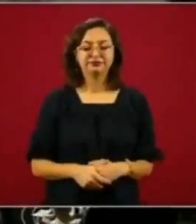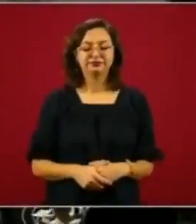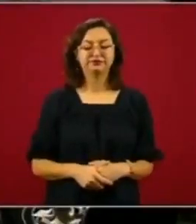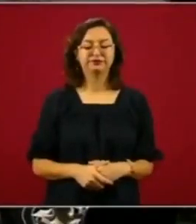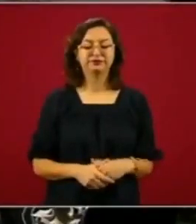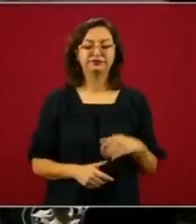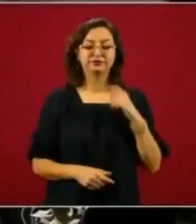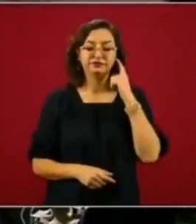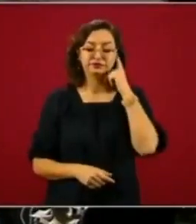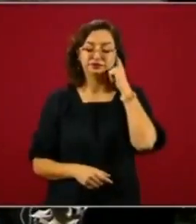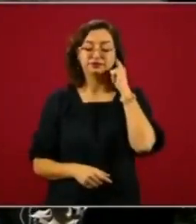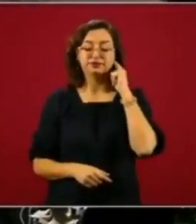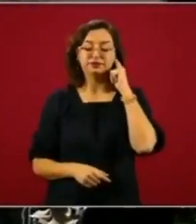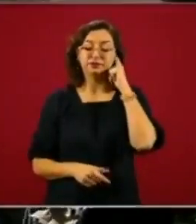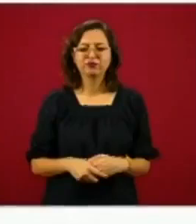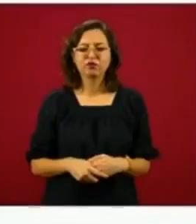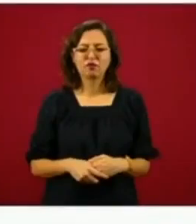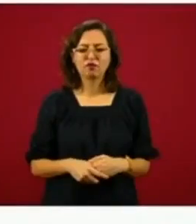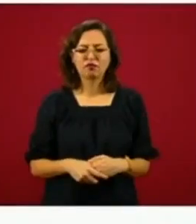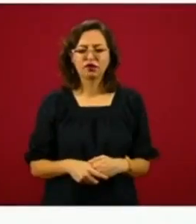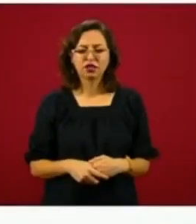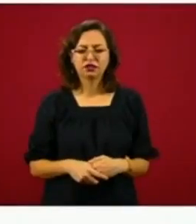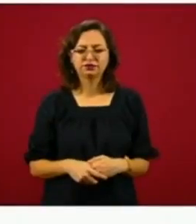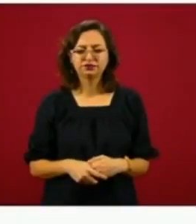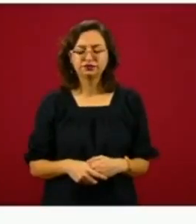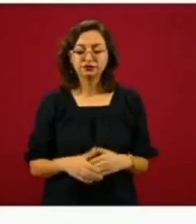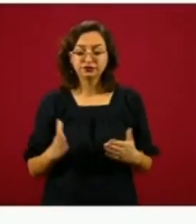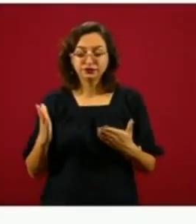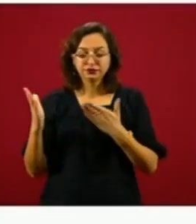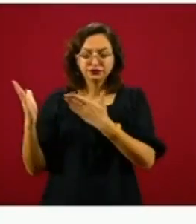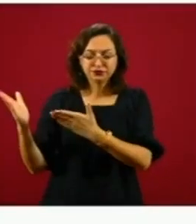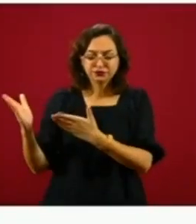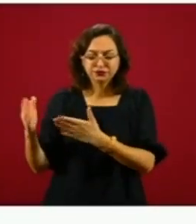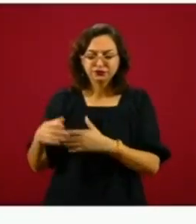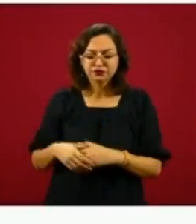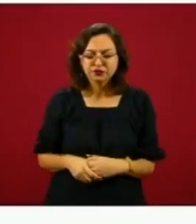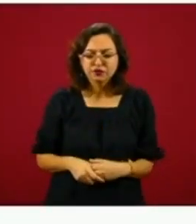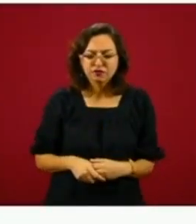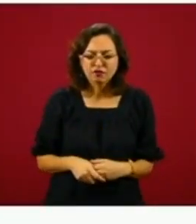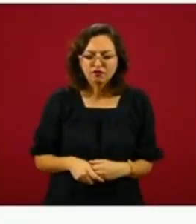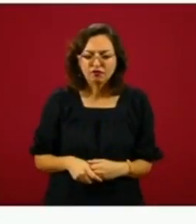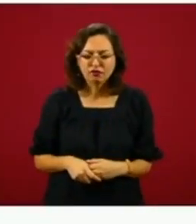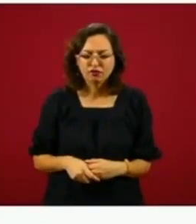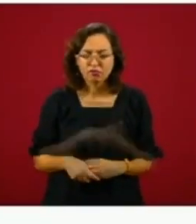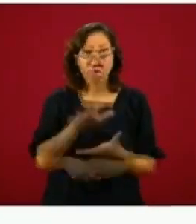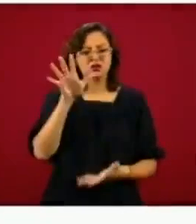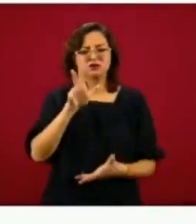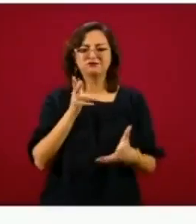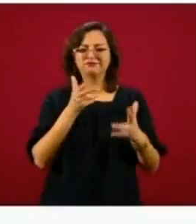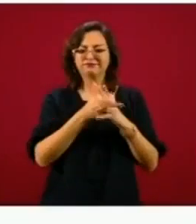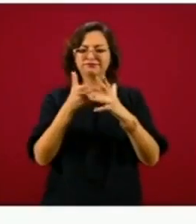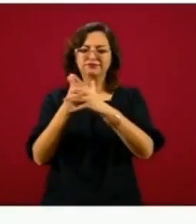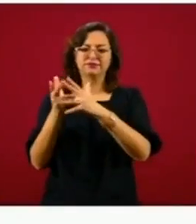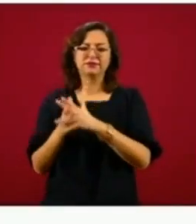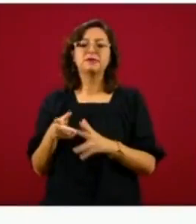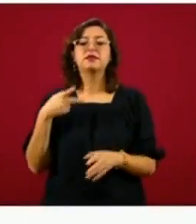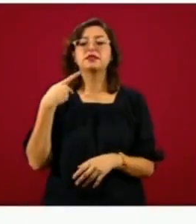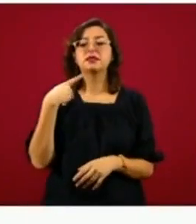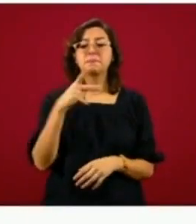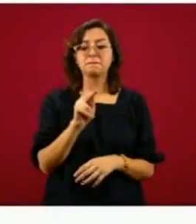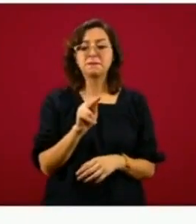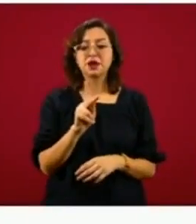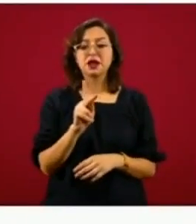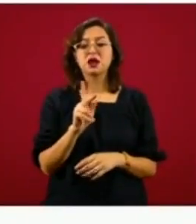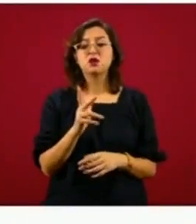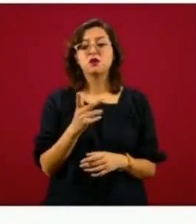homicidios dolosos han disminuido, que la cifra indica que se han bajado. Pero eso lo dijo al revelar que tan solo en el mes de abril